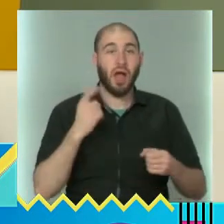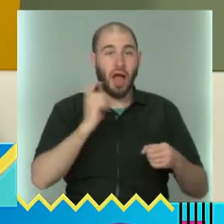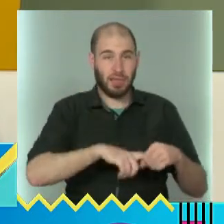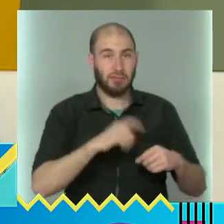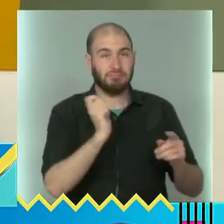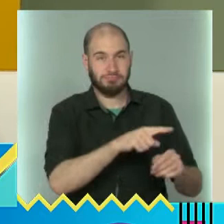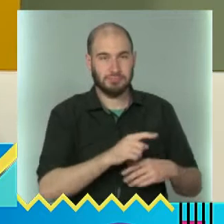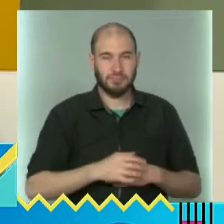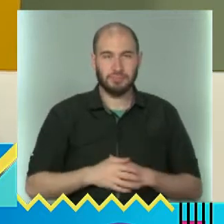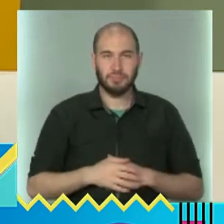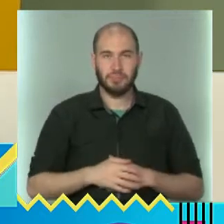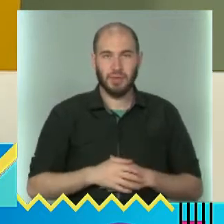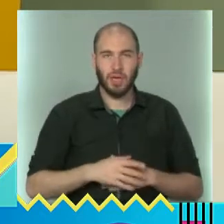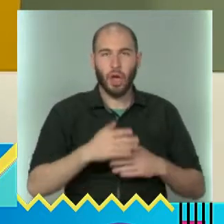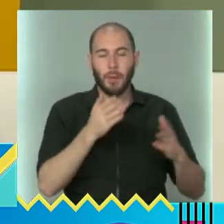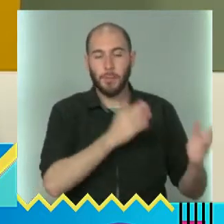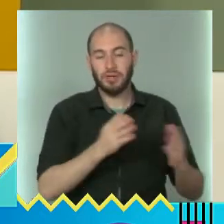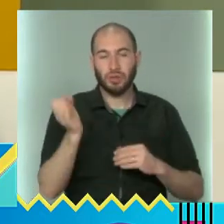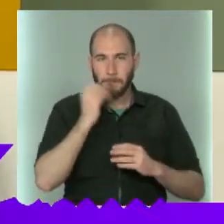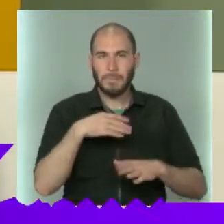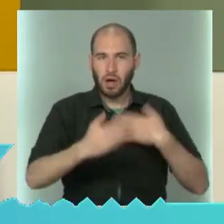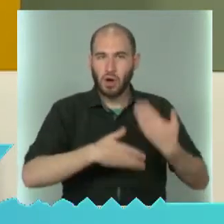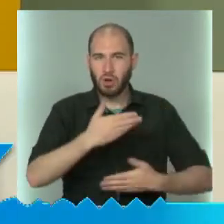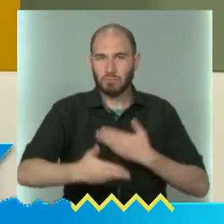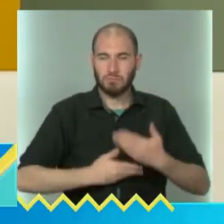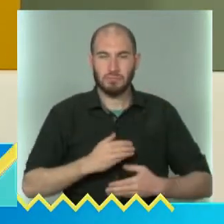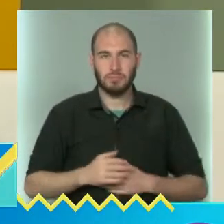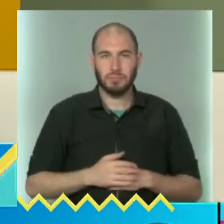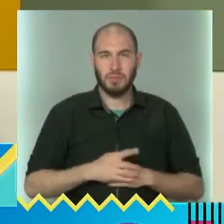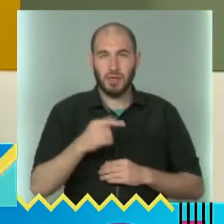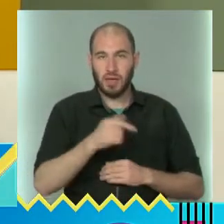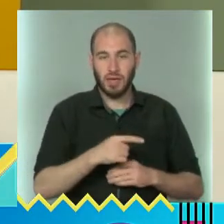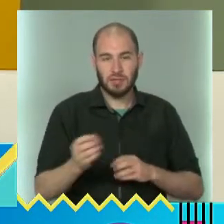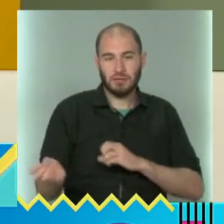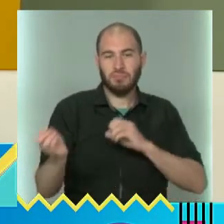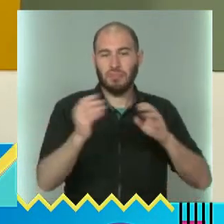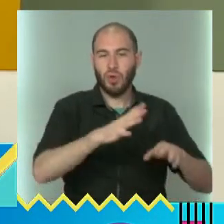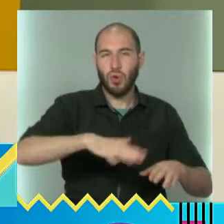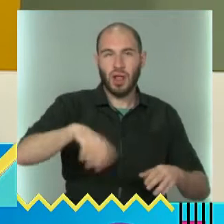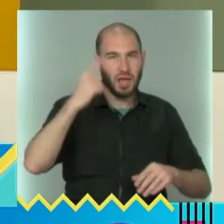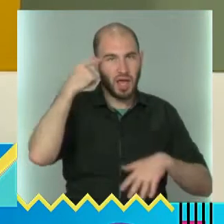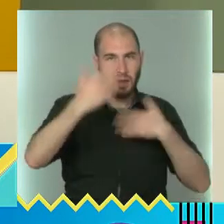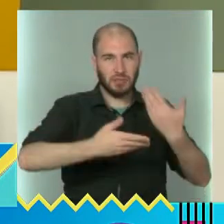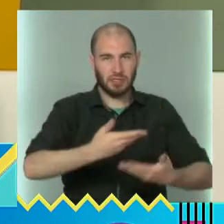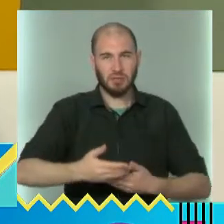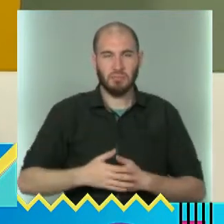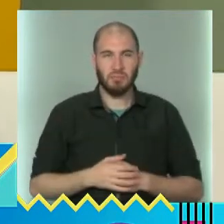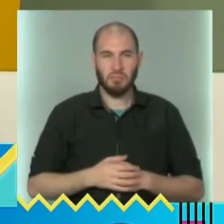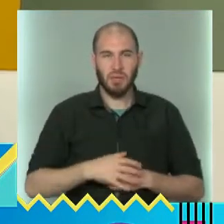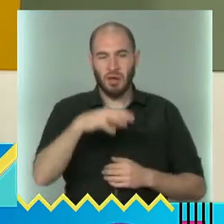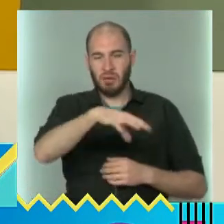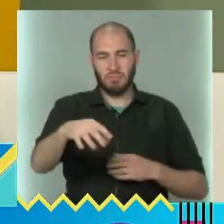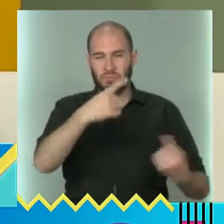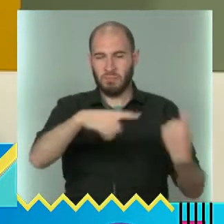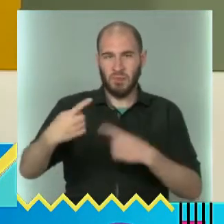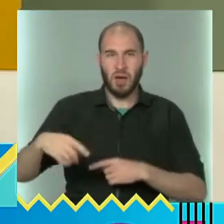Juli, es un proceso de mejora continua. Entonces, eso mismo es trasladado al espacio de formación. A distintos espacios de